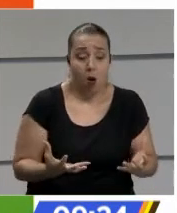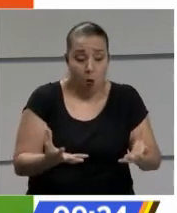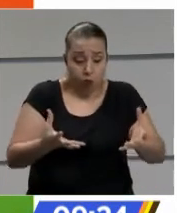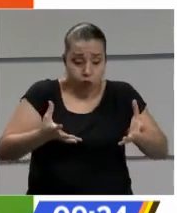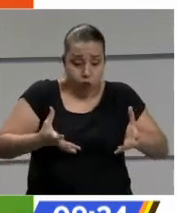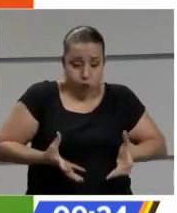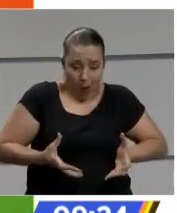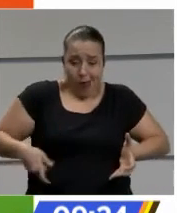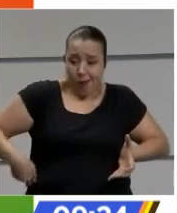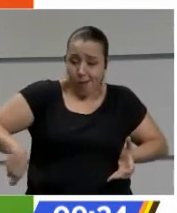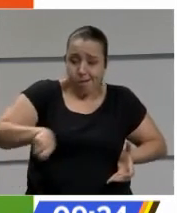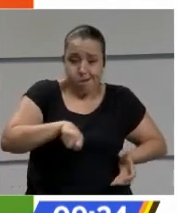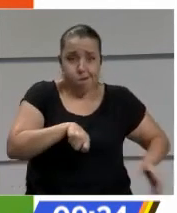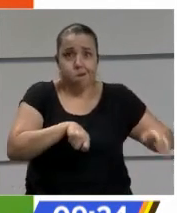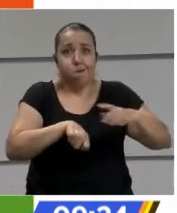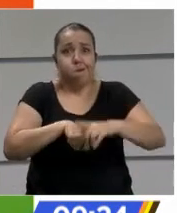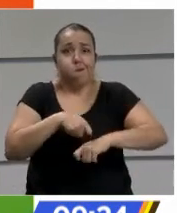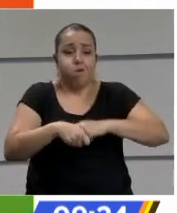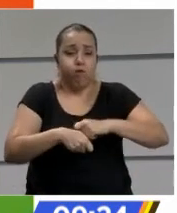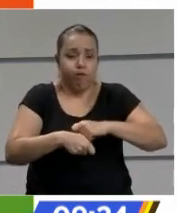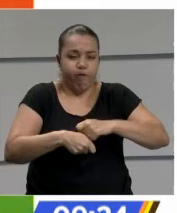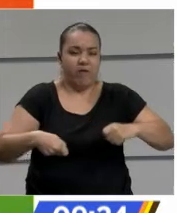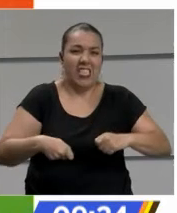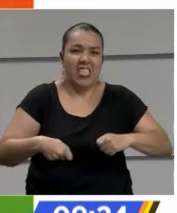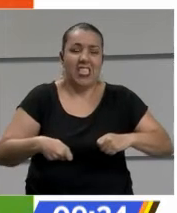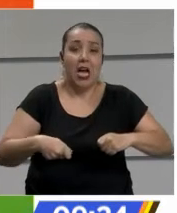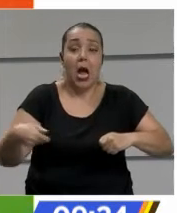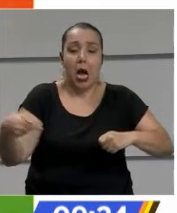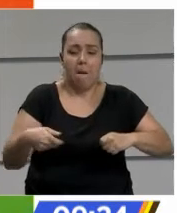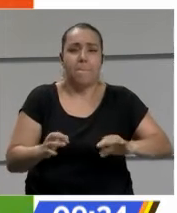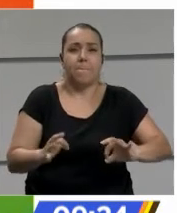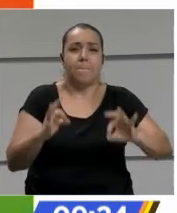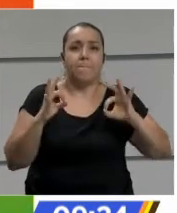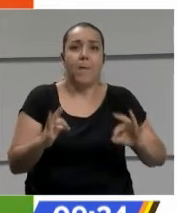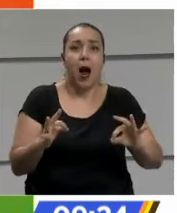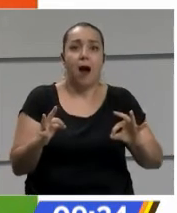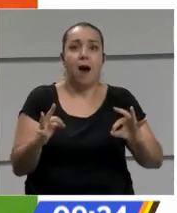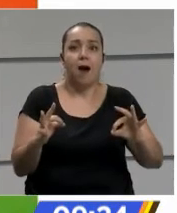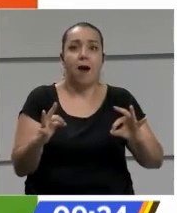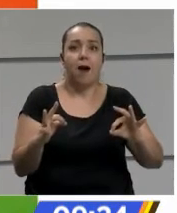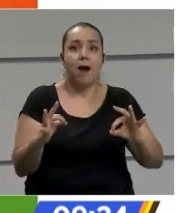vientre donde pudiera estar segura.